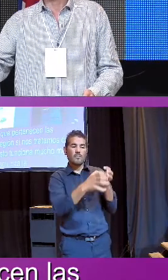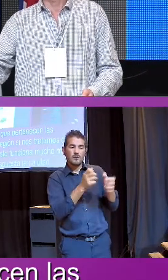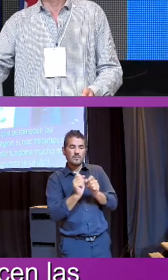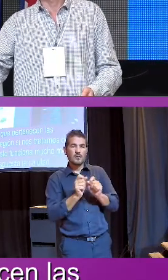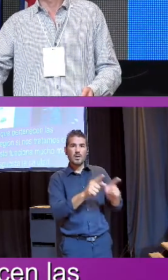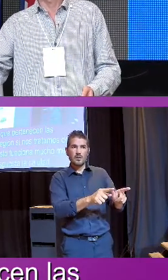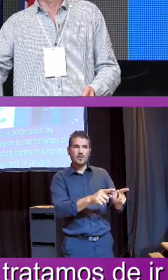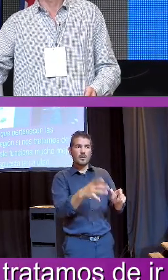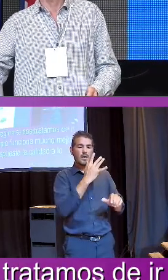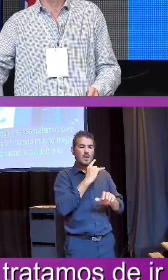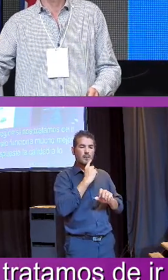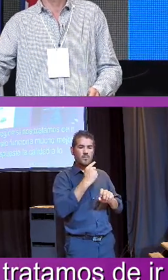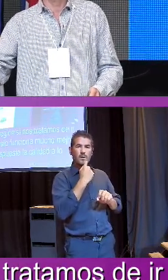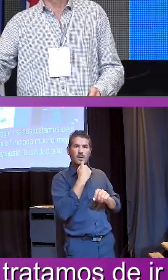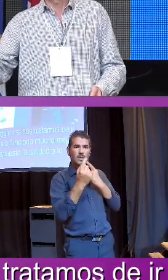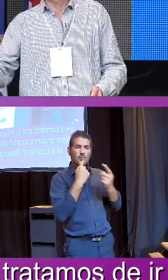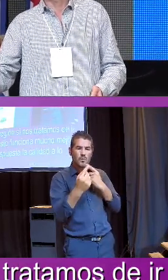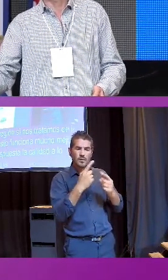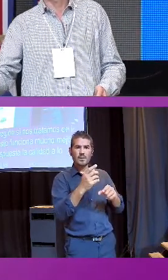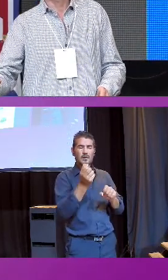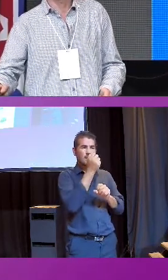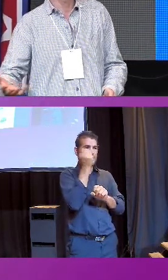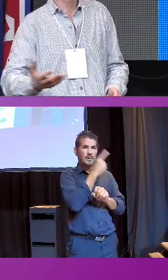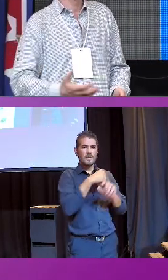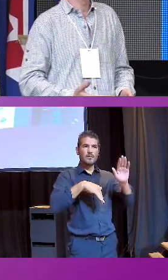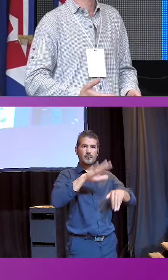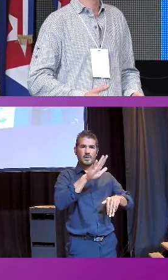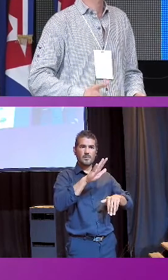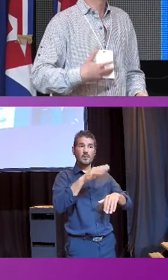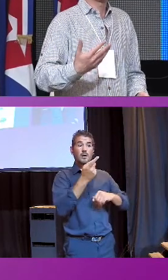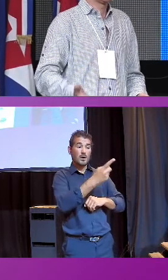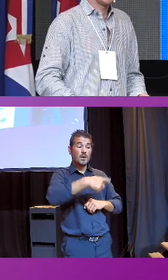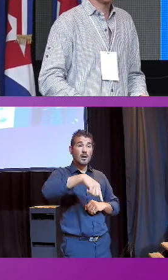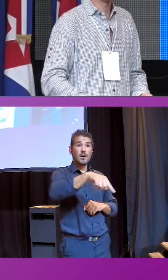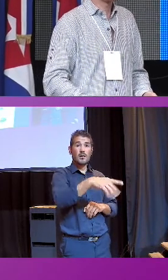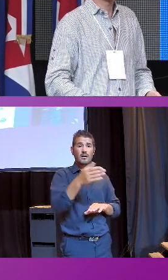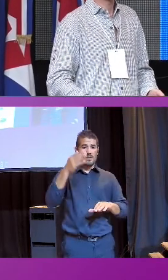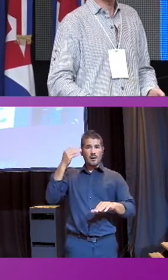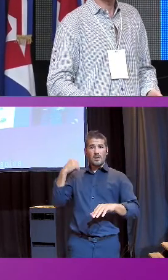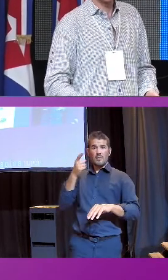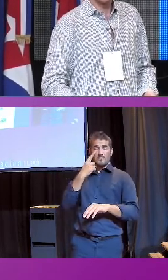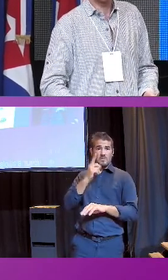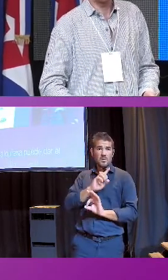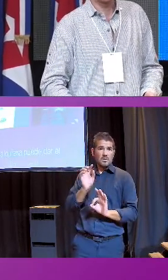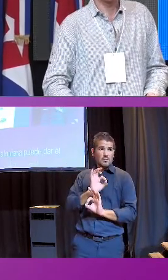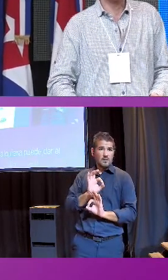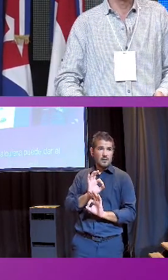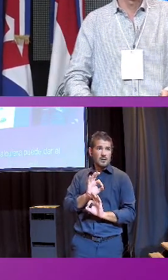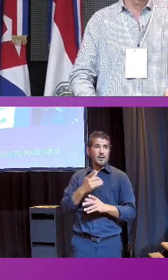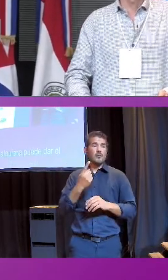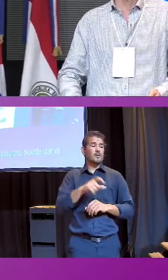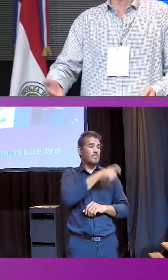lo rápido que aprendieron las estrategias. Está pensado para no expertos. Cualquiera puede dar el taller si se entrena,